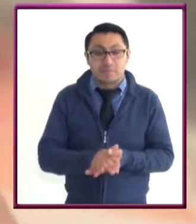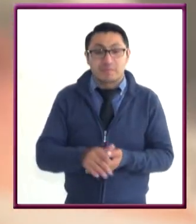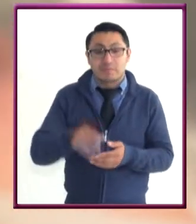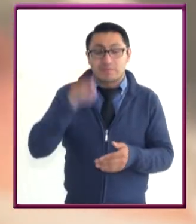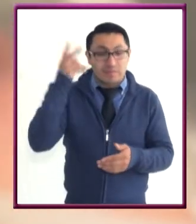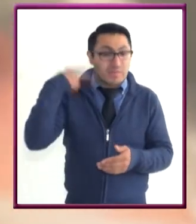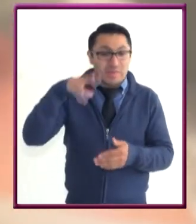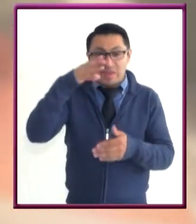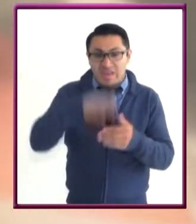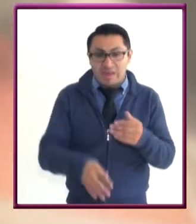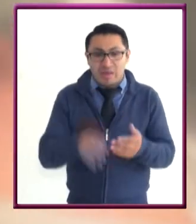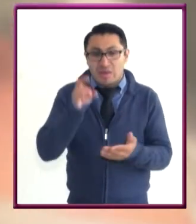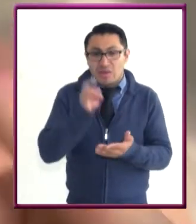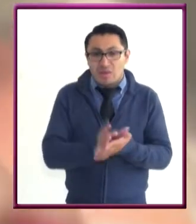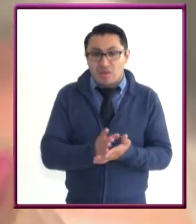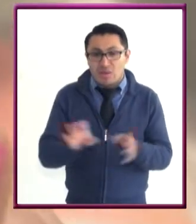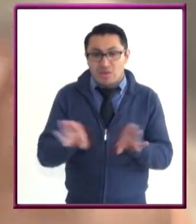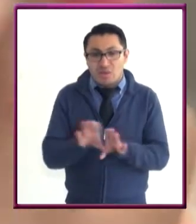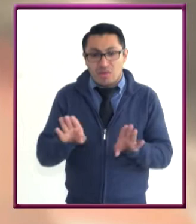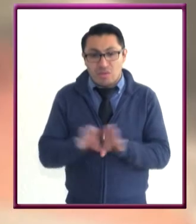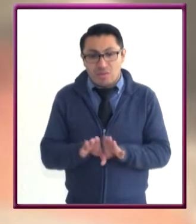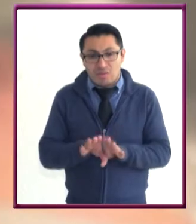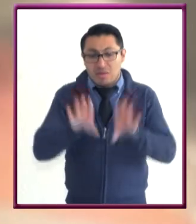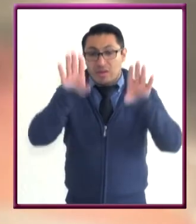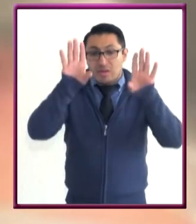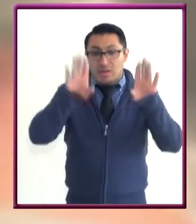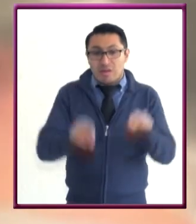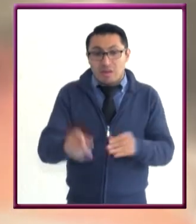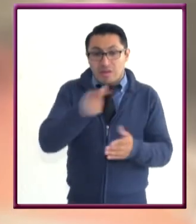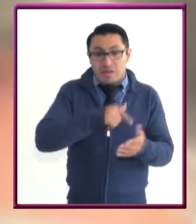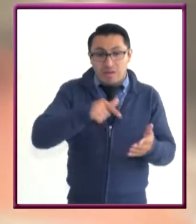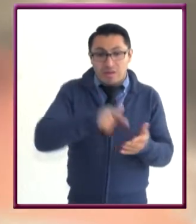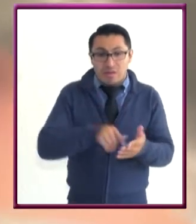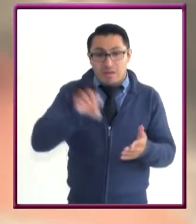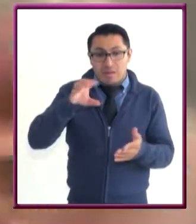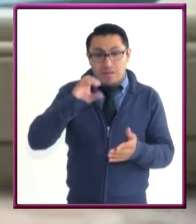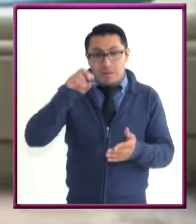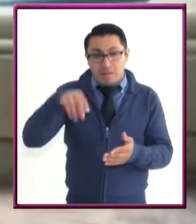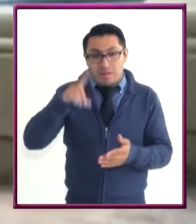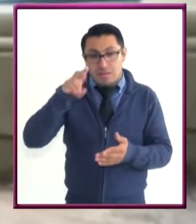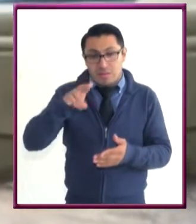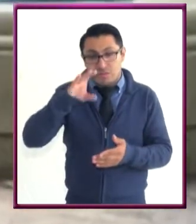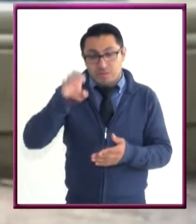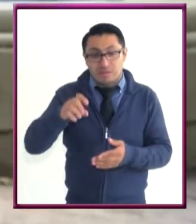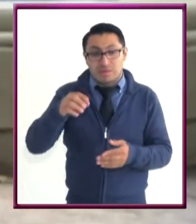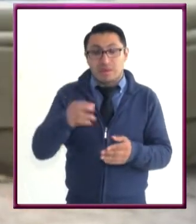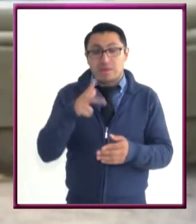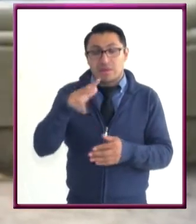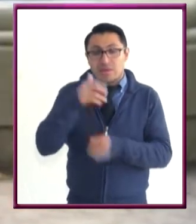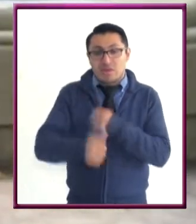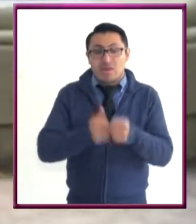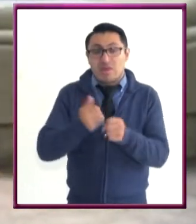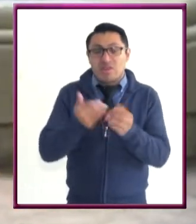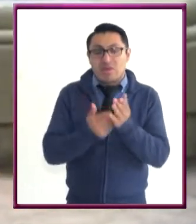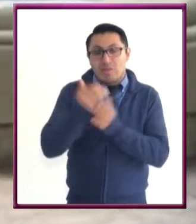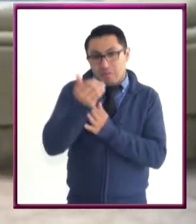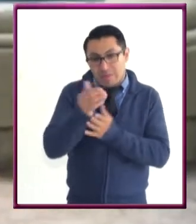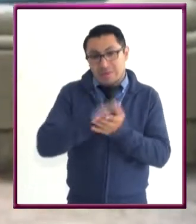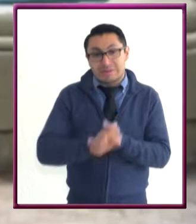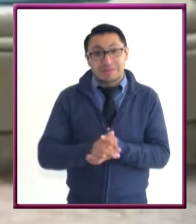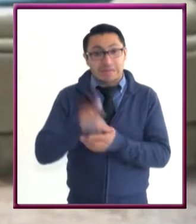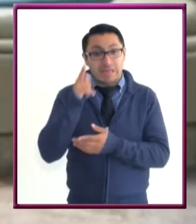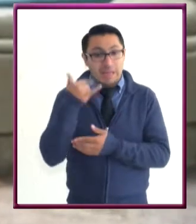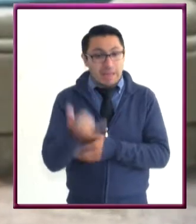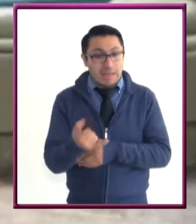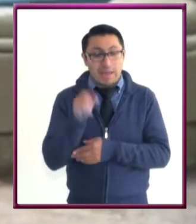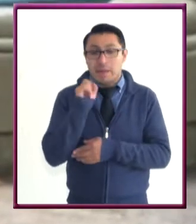terminar tu viaje únicamente tienes que hacerlo en una estación o en una zona Econduce. tienes que ser mayor de edad, tener licencia vigente